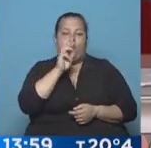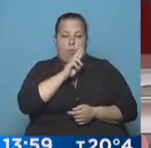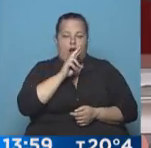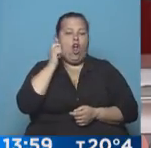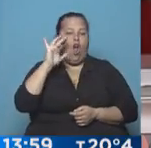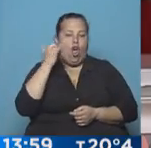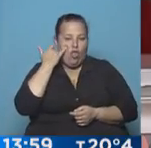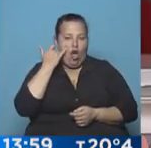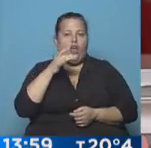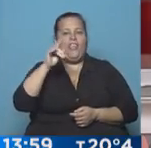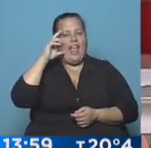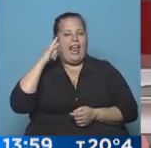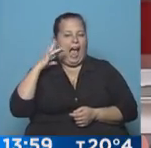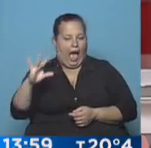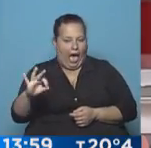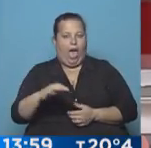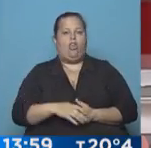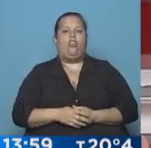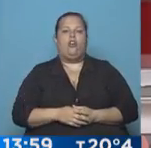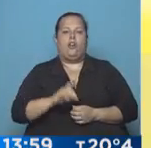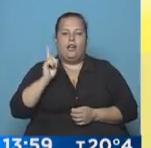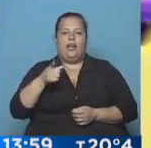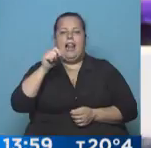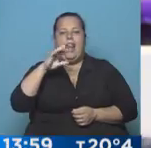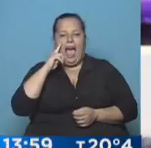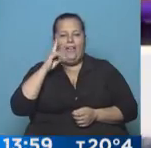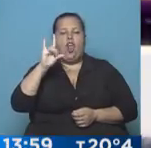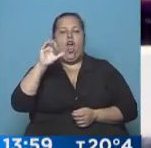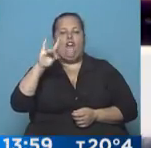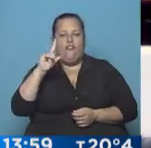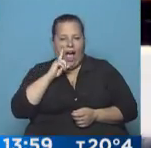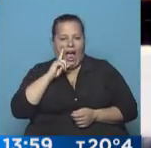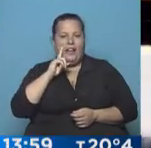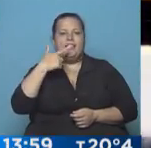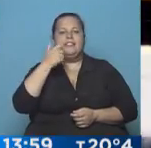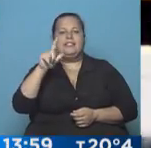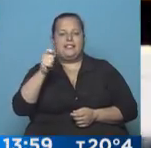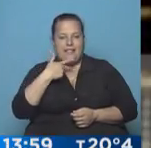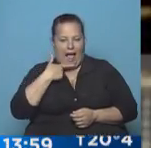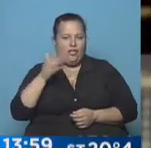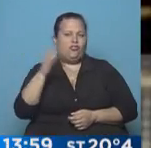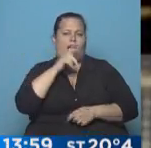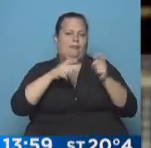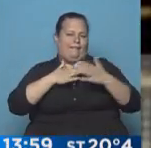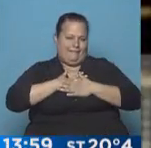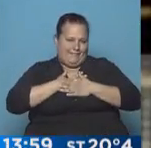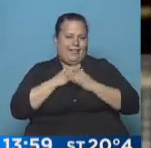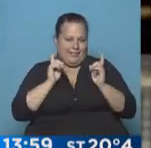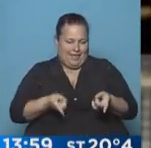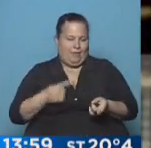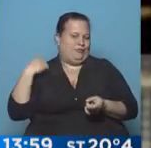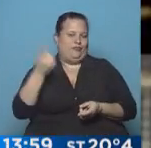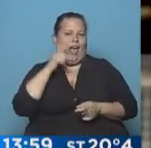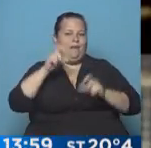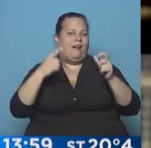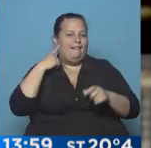Marcela Godoy, Valeria Delgado, está por allí Andrea Landi, Diana Lombardi y Ale Salas, toda gente muy querida, por supuesto, y por todos